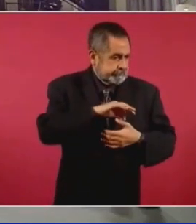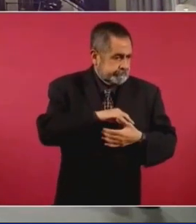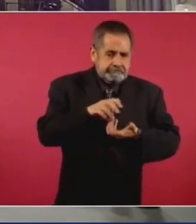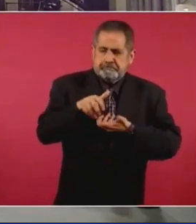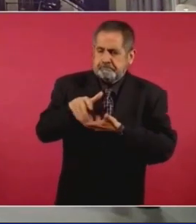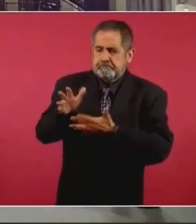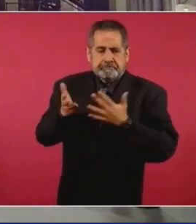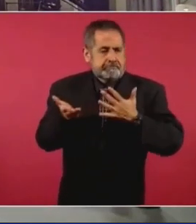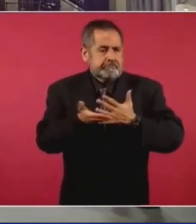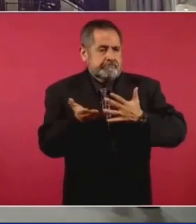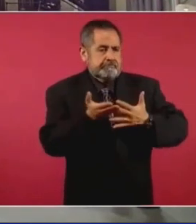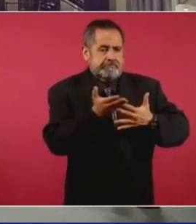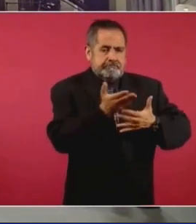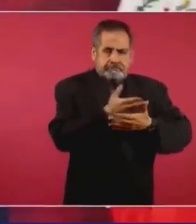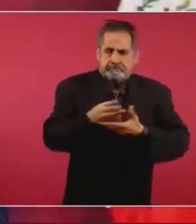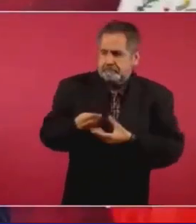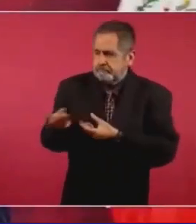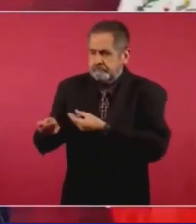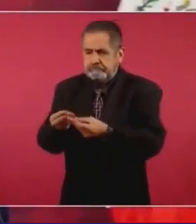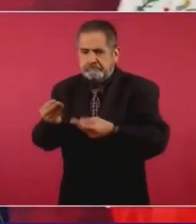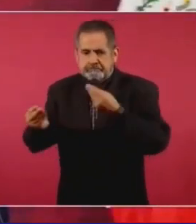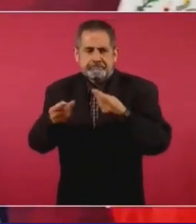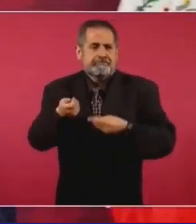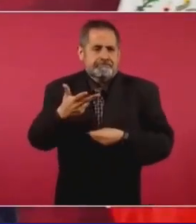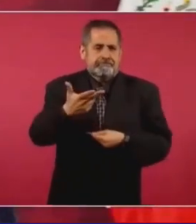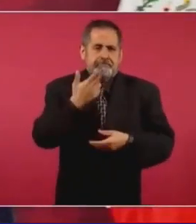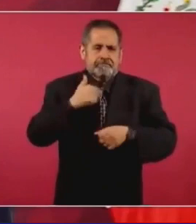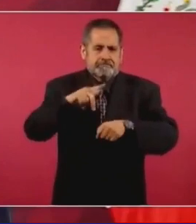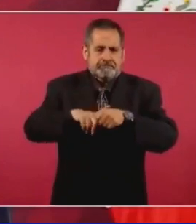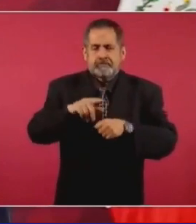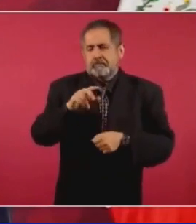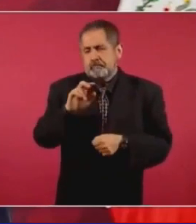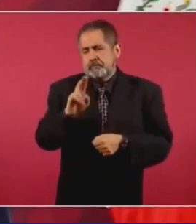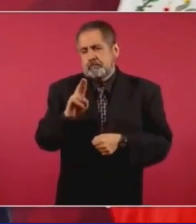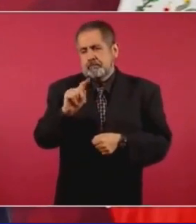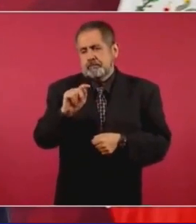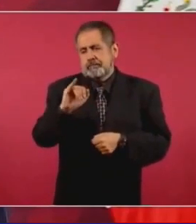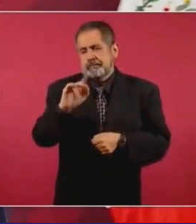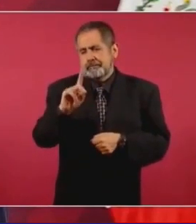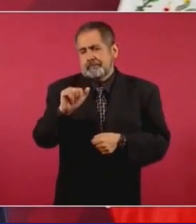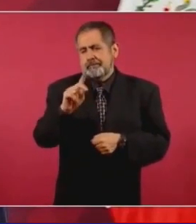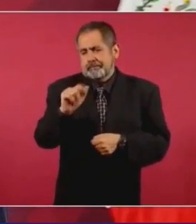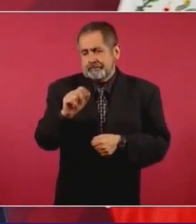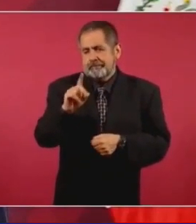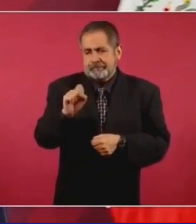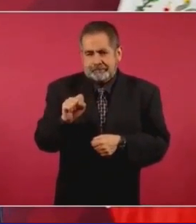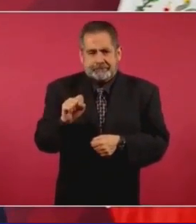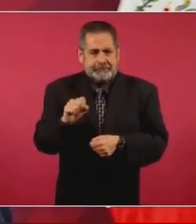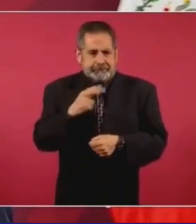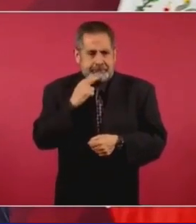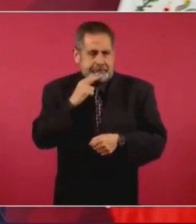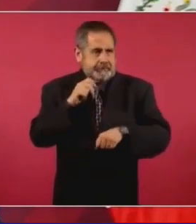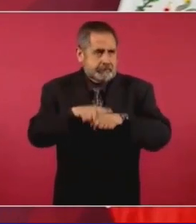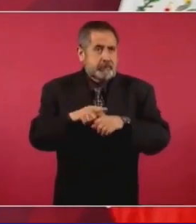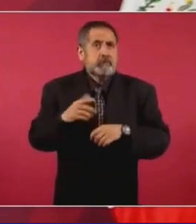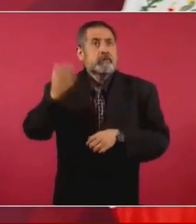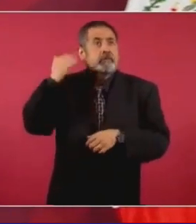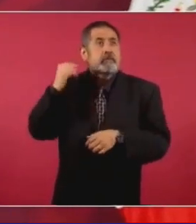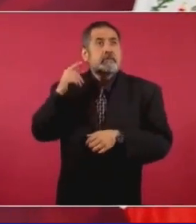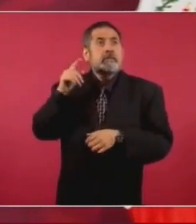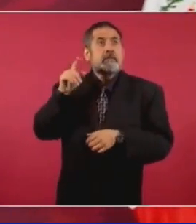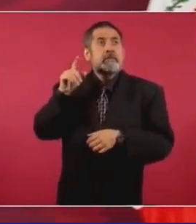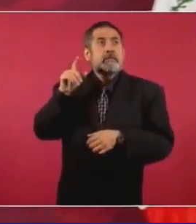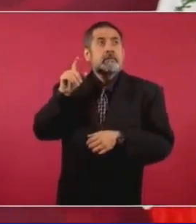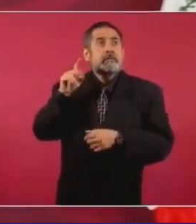En el 20 recibieron 100,000